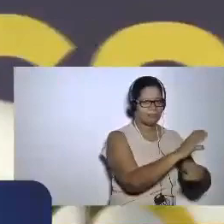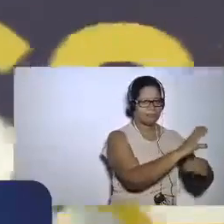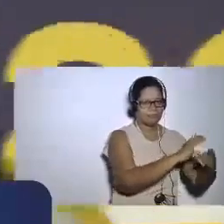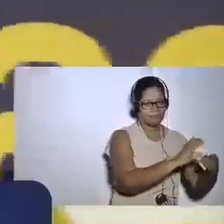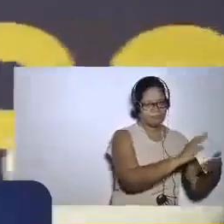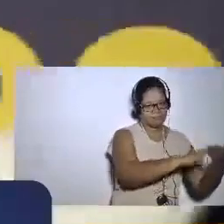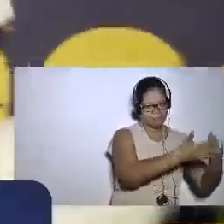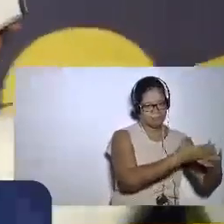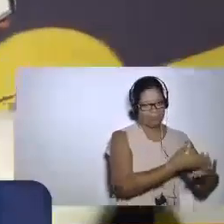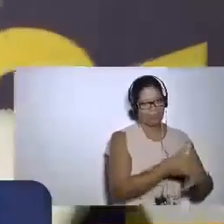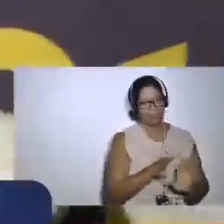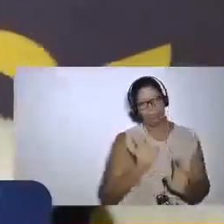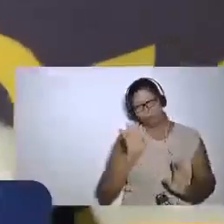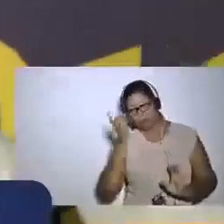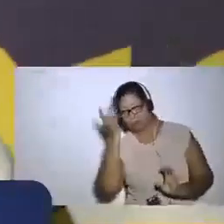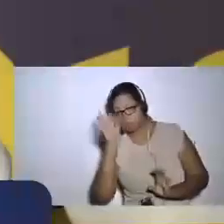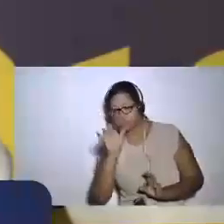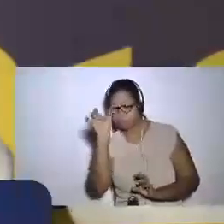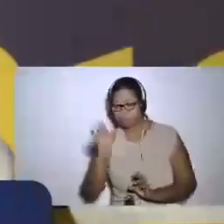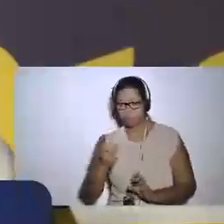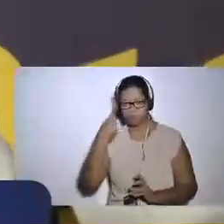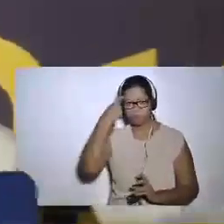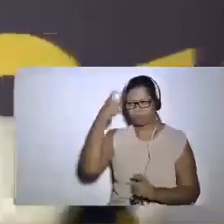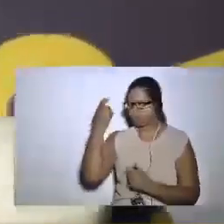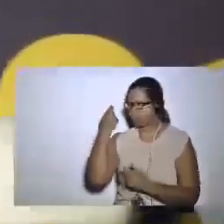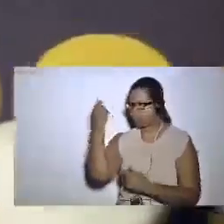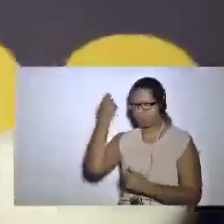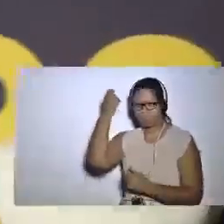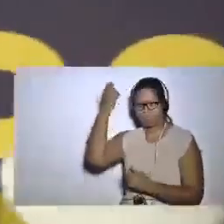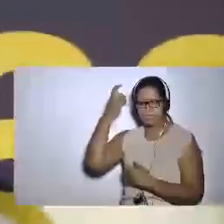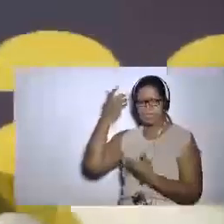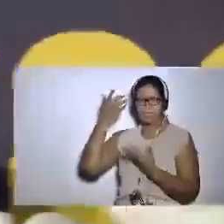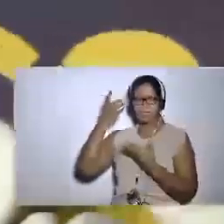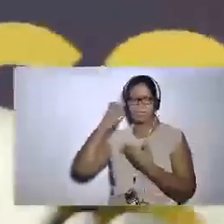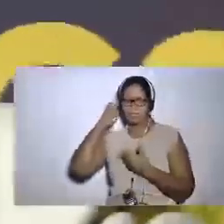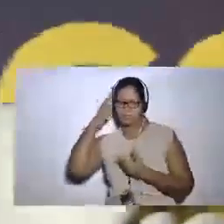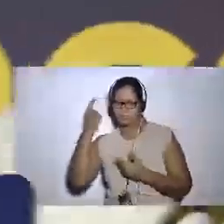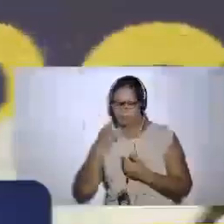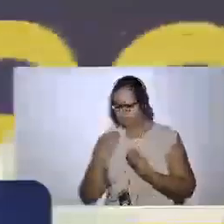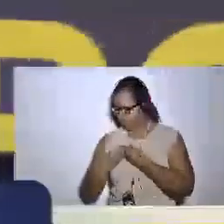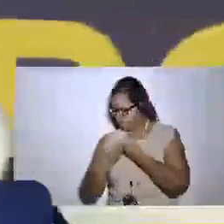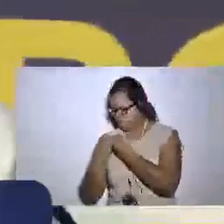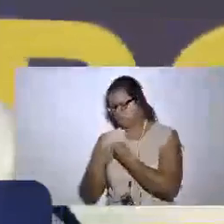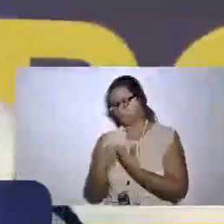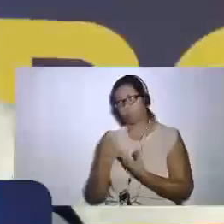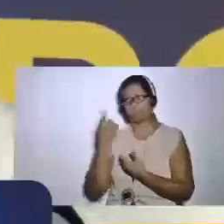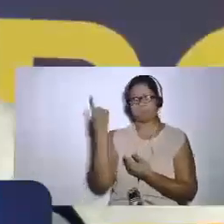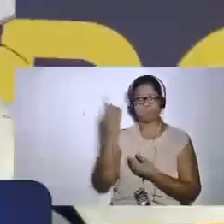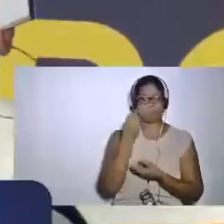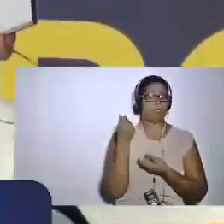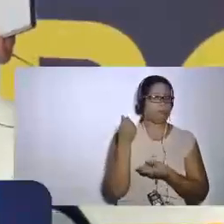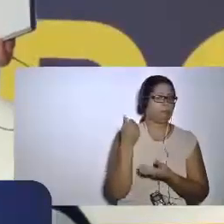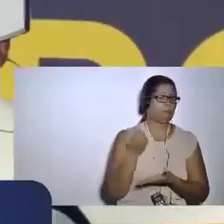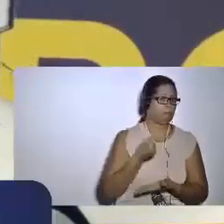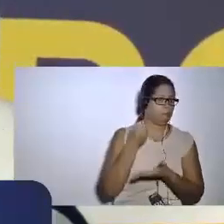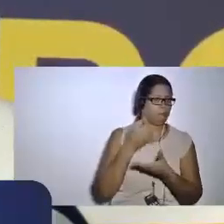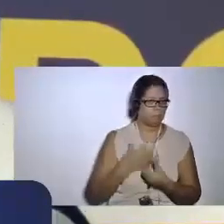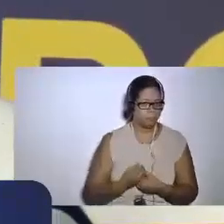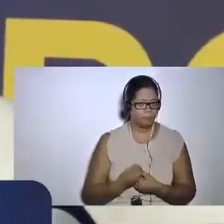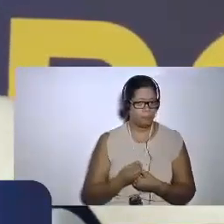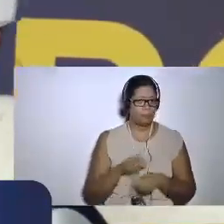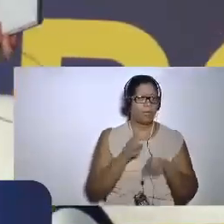probablemente una mente capitalista va a decir, bueno, hay tantos fondos disponibles en el mercado, ustedes vemos muchos gobiernos hoy en día en el